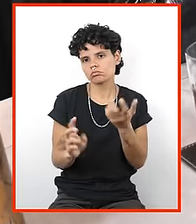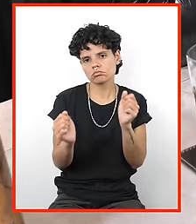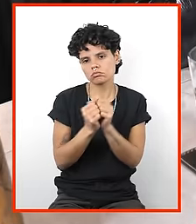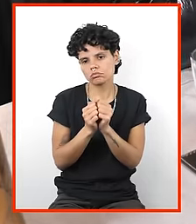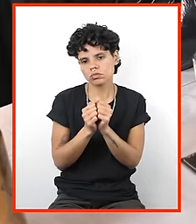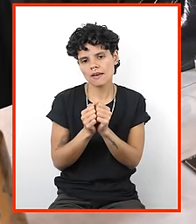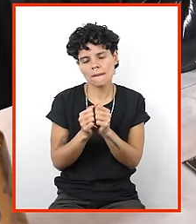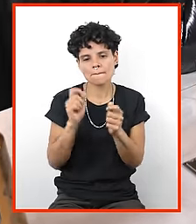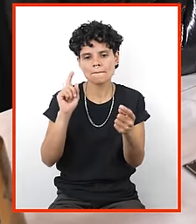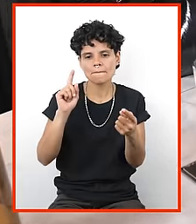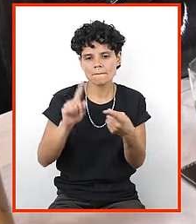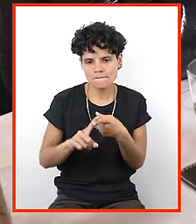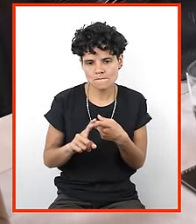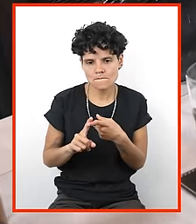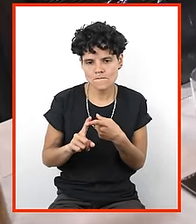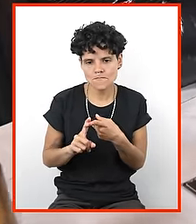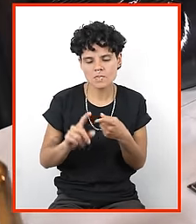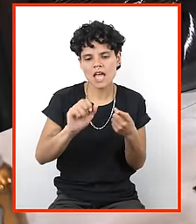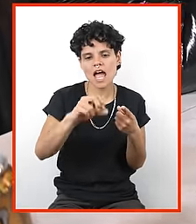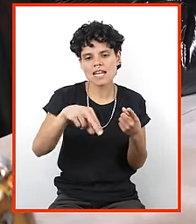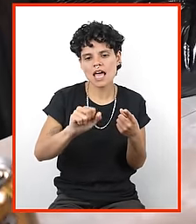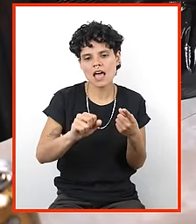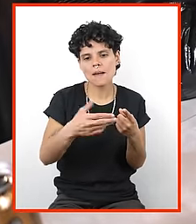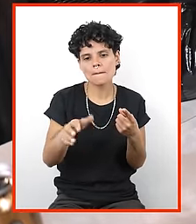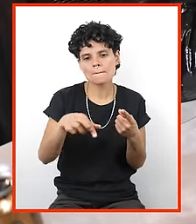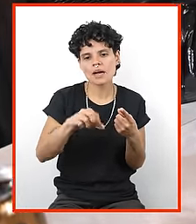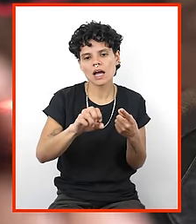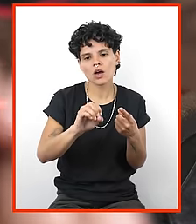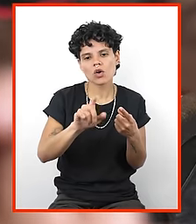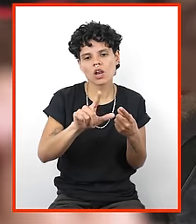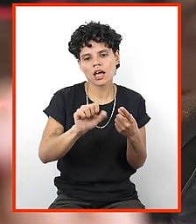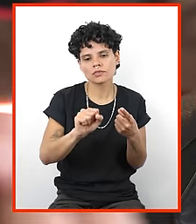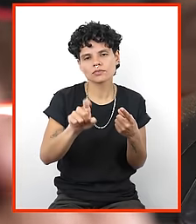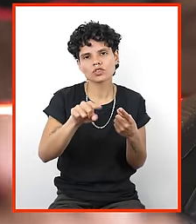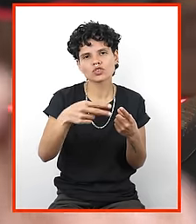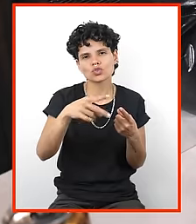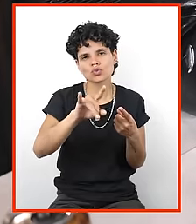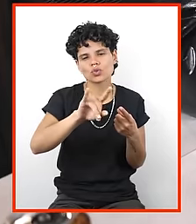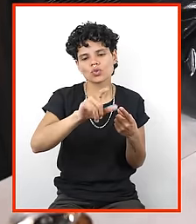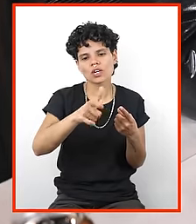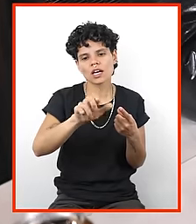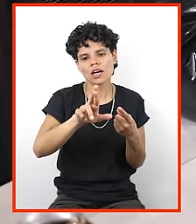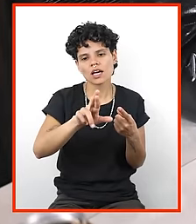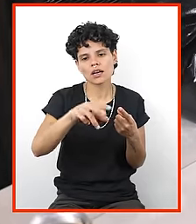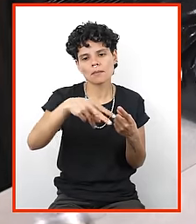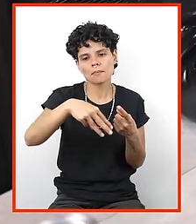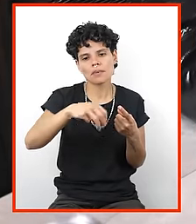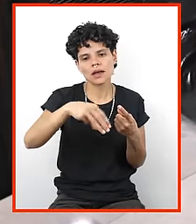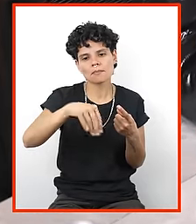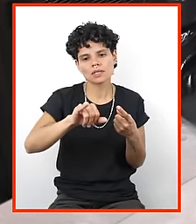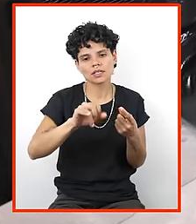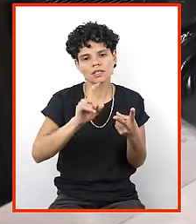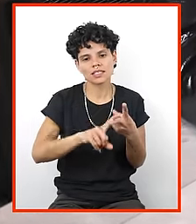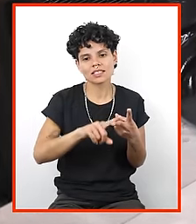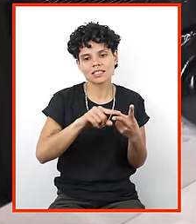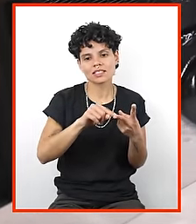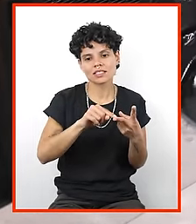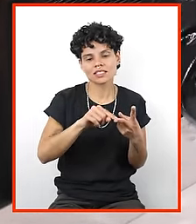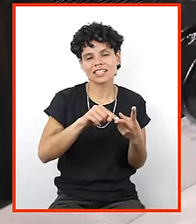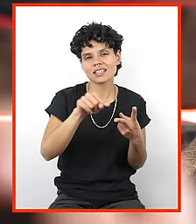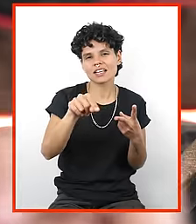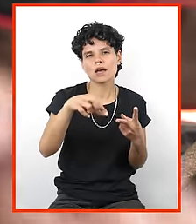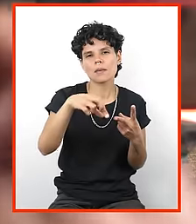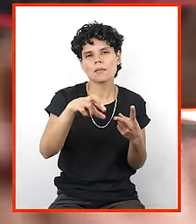colaboraciones? No tanta. ¿Con quién tienes estas colaboraciones? Con Dana Paola, ¿ya?, Sugar Mami. y con Snow the Product, que mira, ustedes